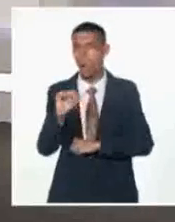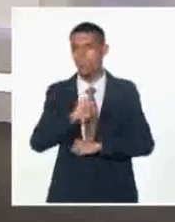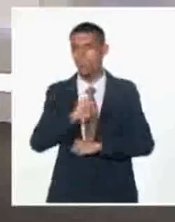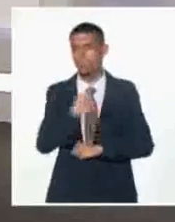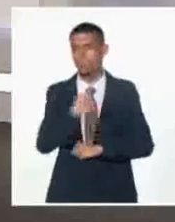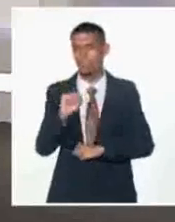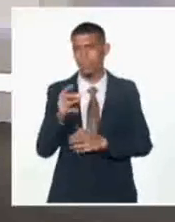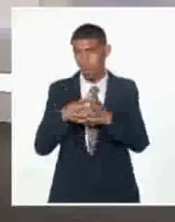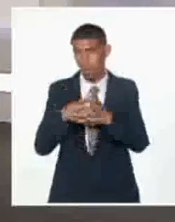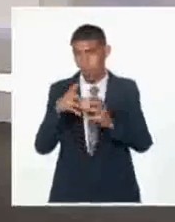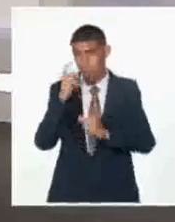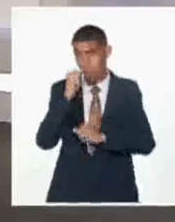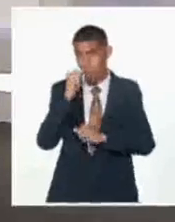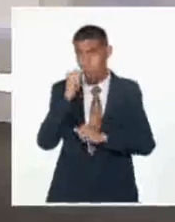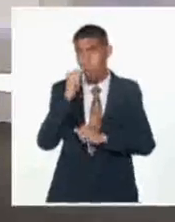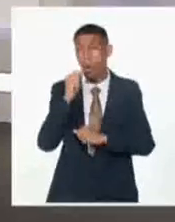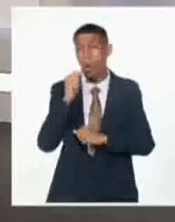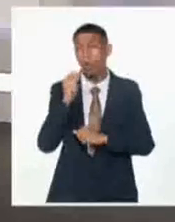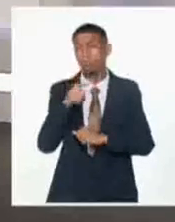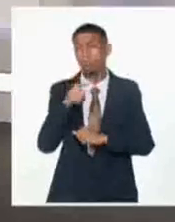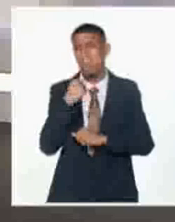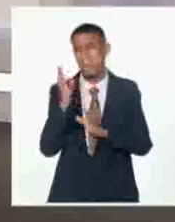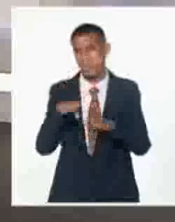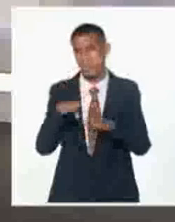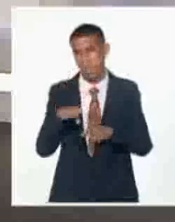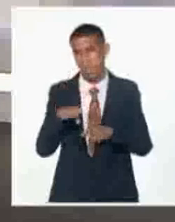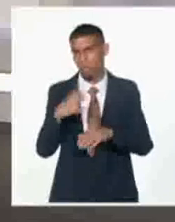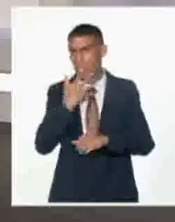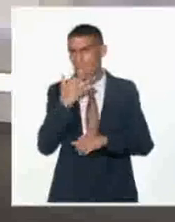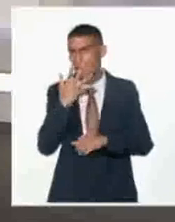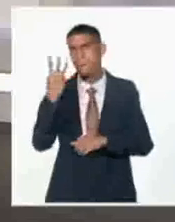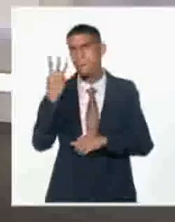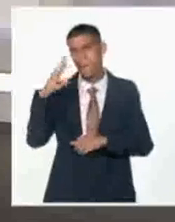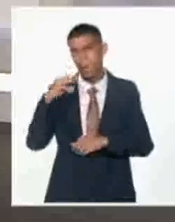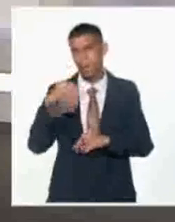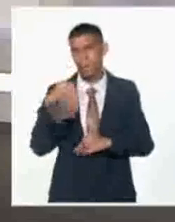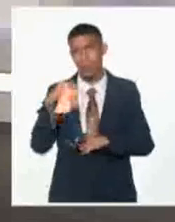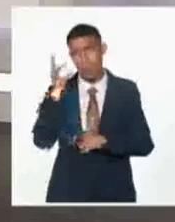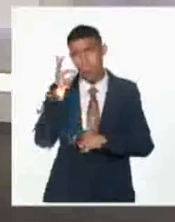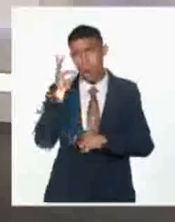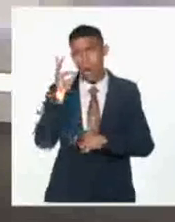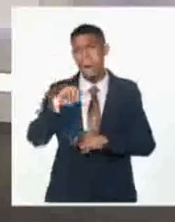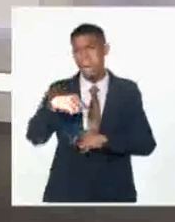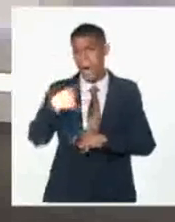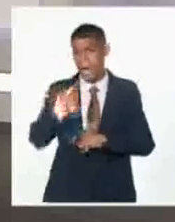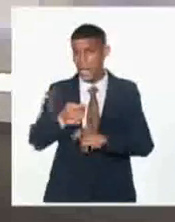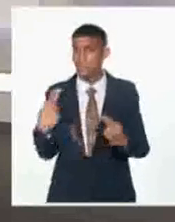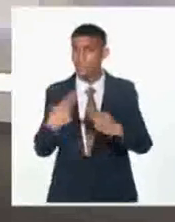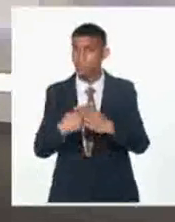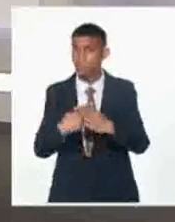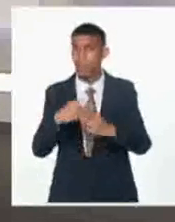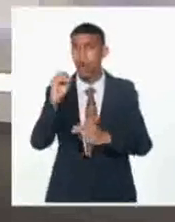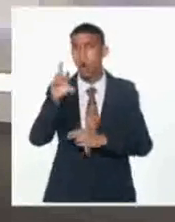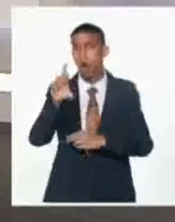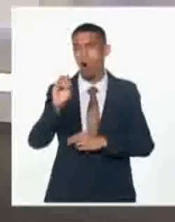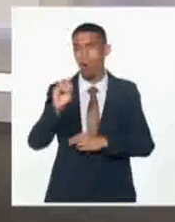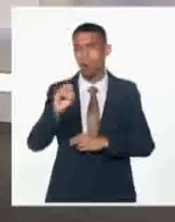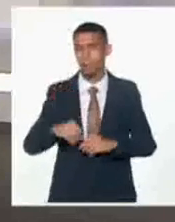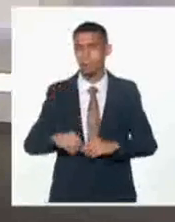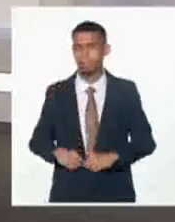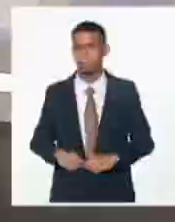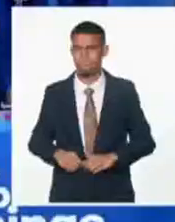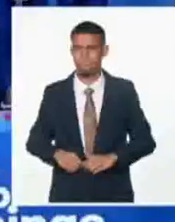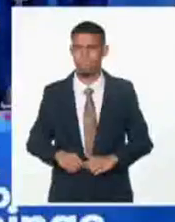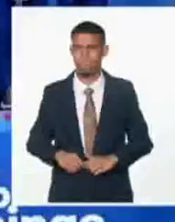varones en el hockey cayeron frente a México de manera sorpresiva y las mujeres jugarán por el oro mañana. Más detalles en el siguiente reporte de Michael